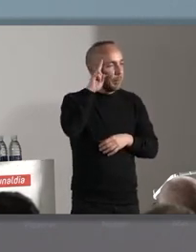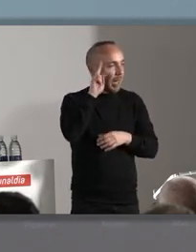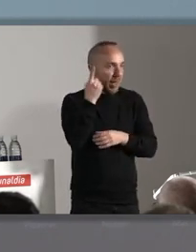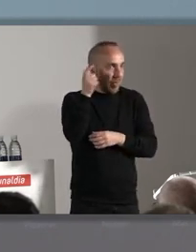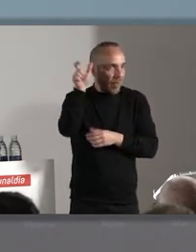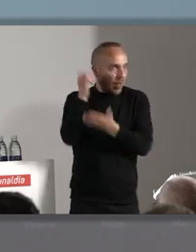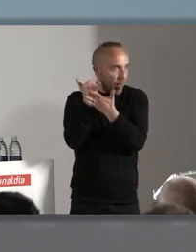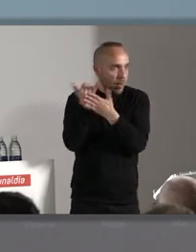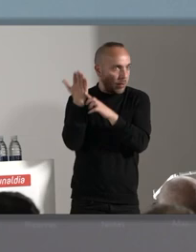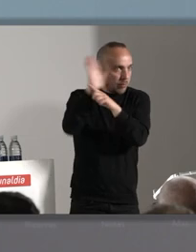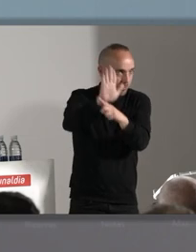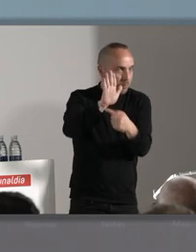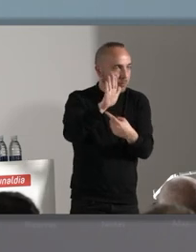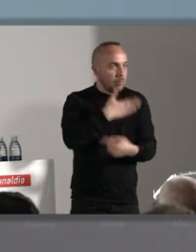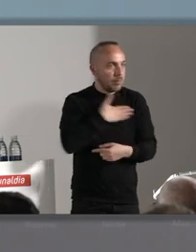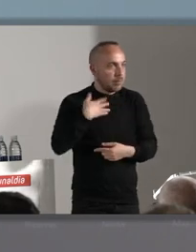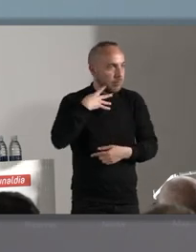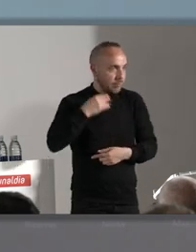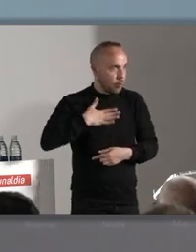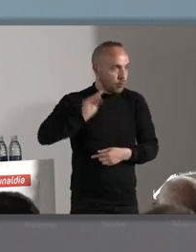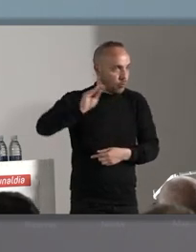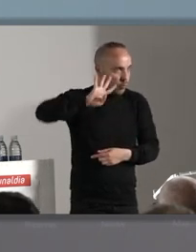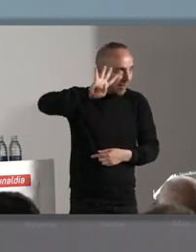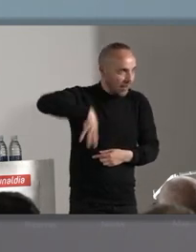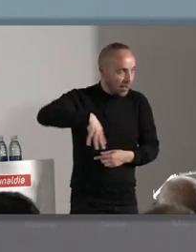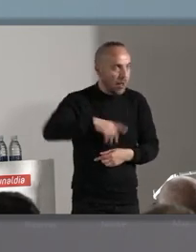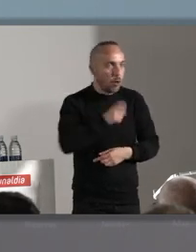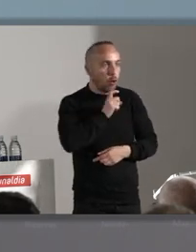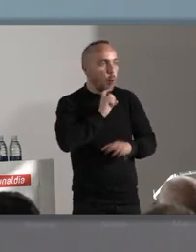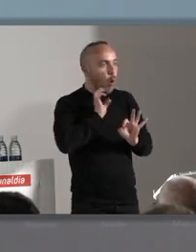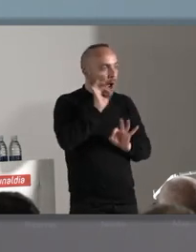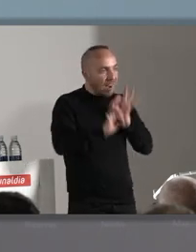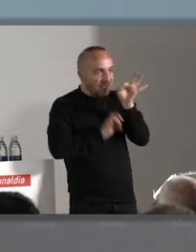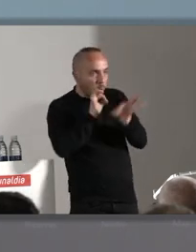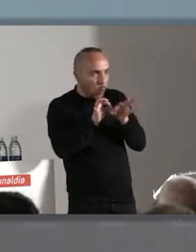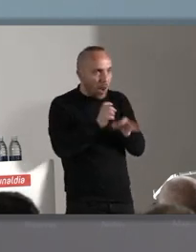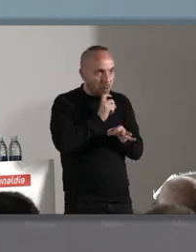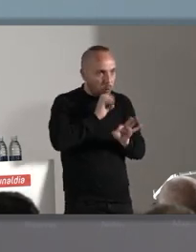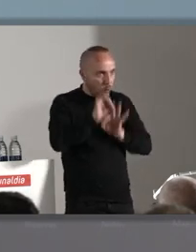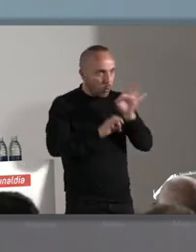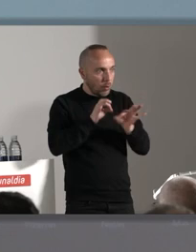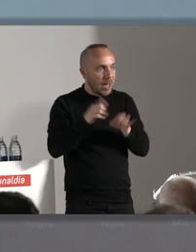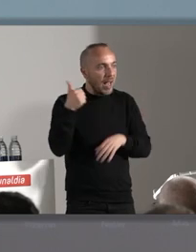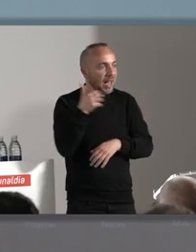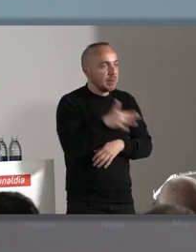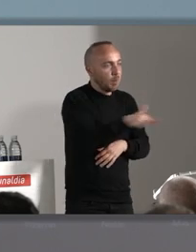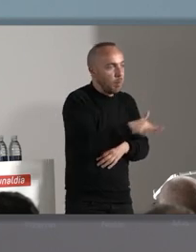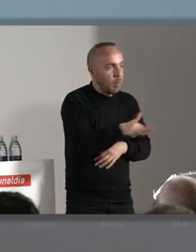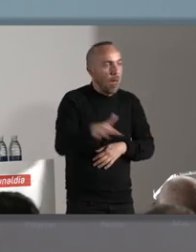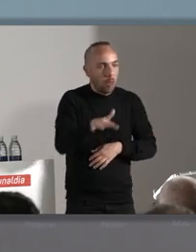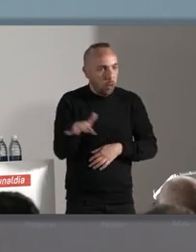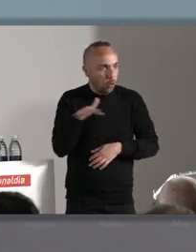contar, la experiencia catalana de cómo esto se está vehiculando, y básicamente es a través de dos espacios, que es como se ha explicado antes